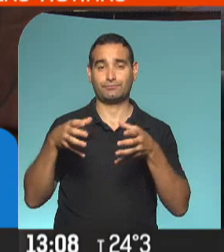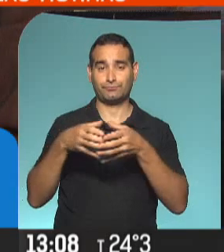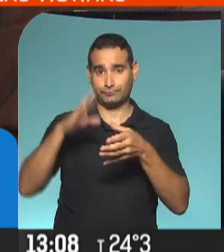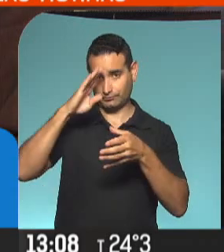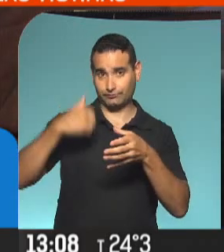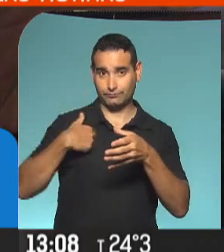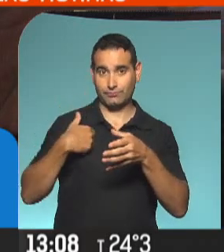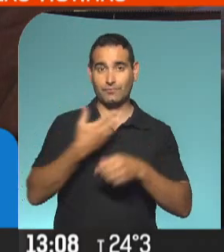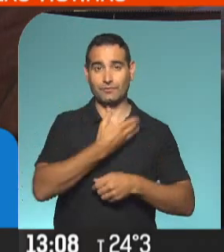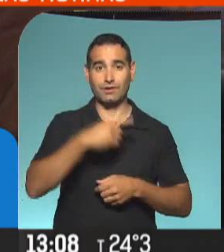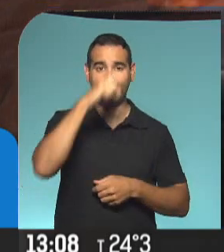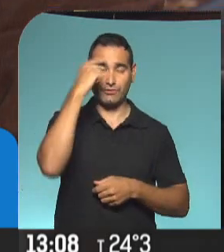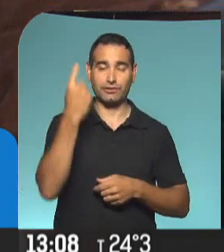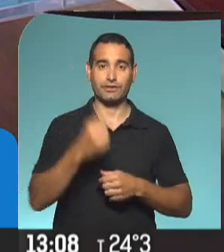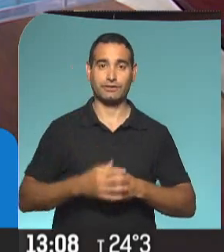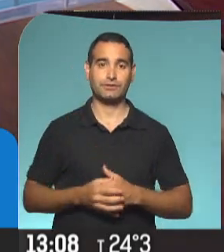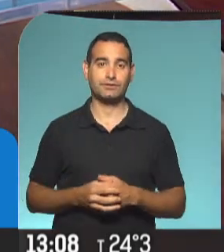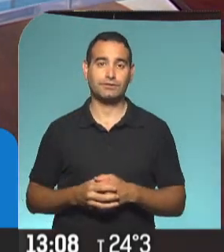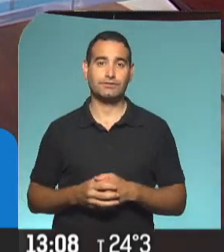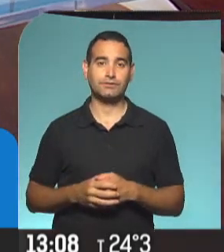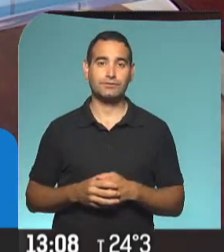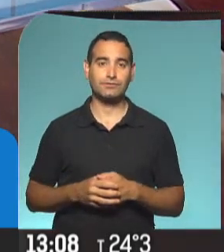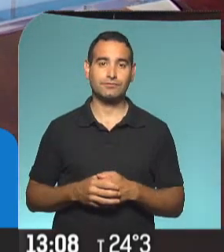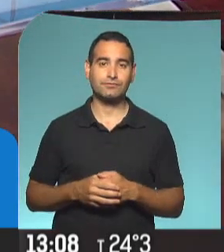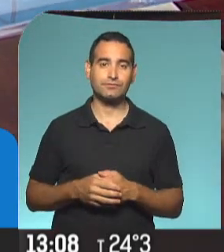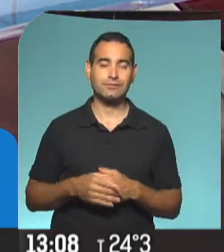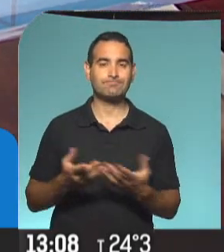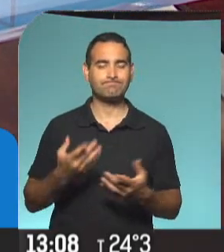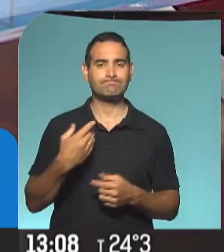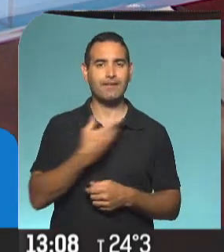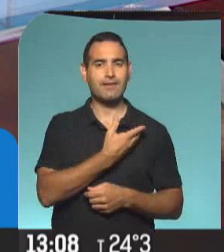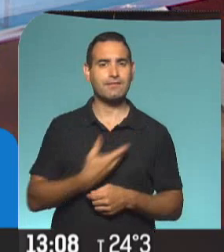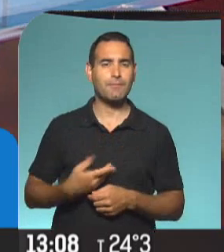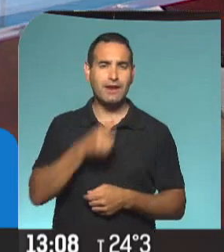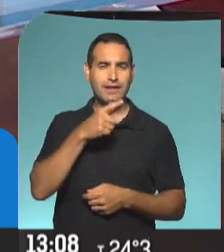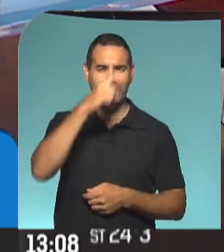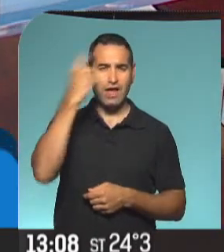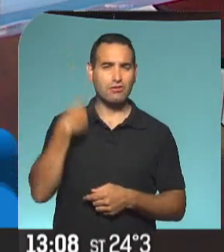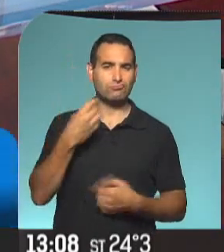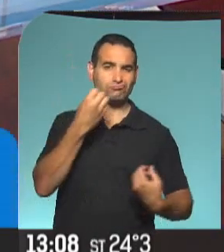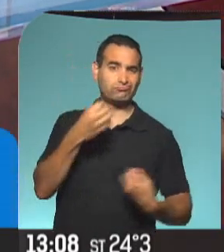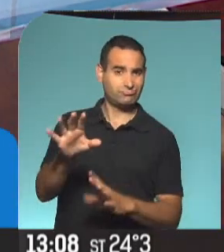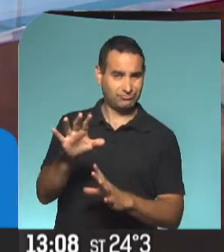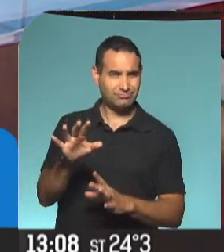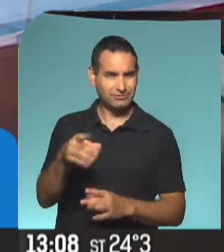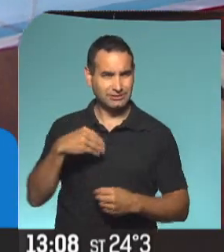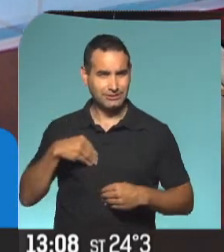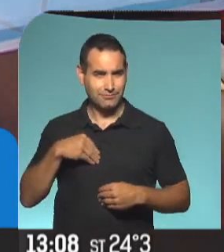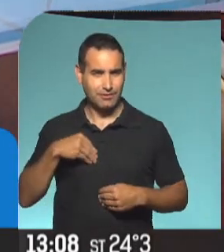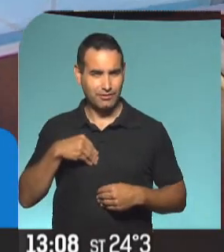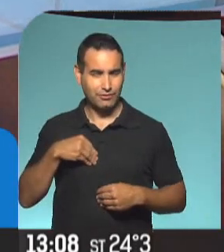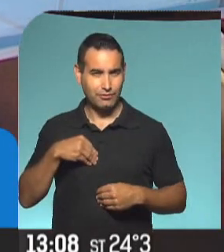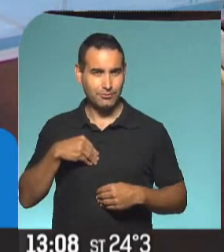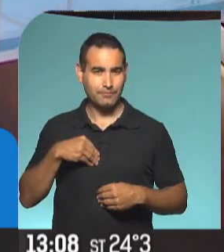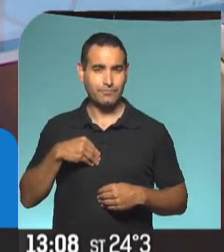el presidente de la Nación. Ahora, Luis, así como el Estado, ustedes sienten que los abandonó en determinado momento,